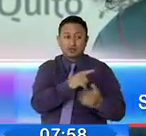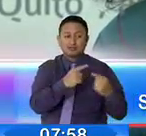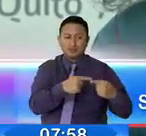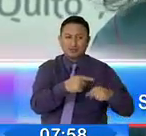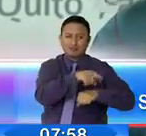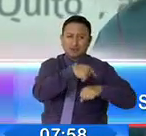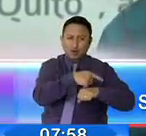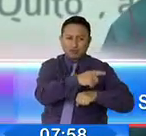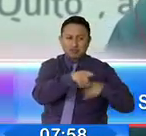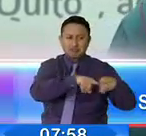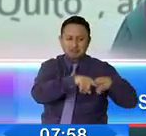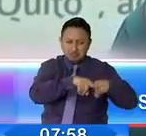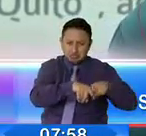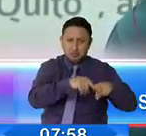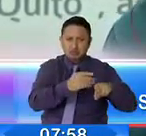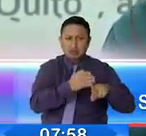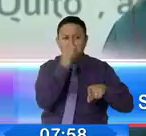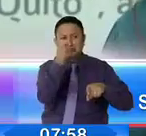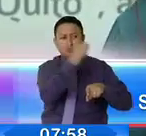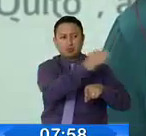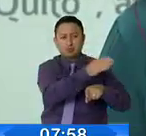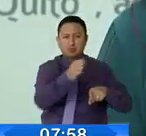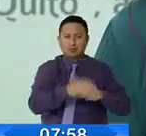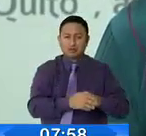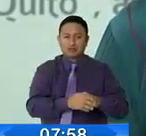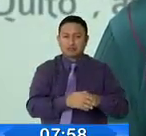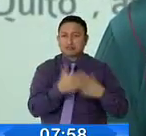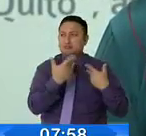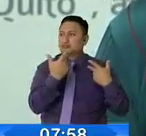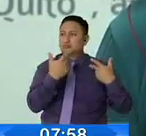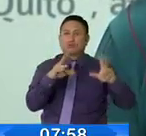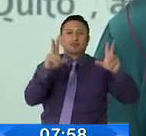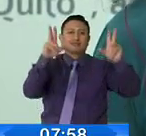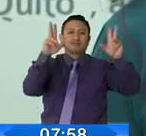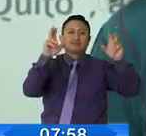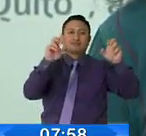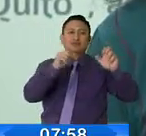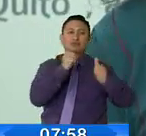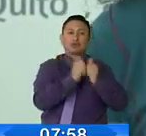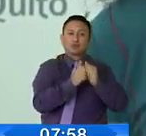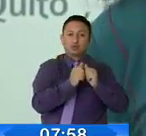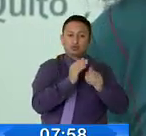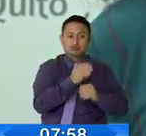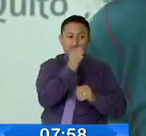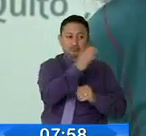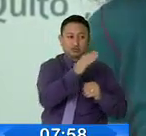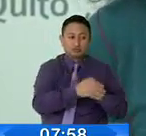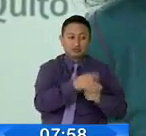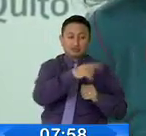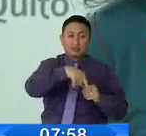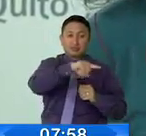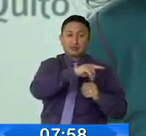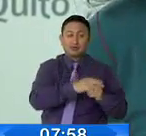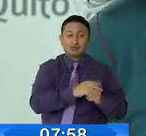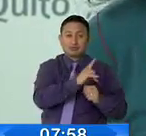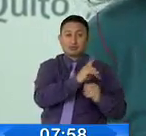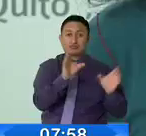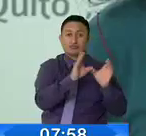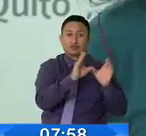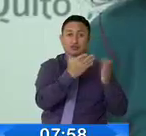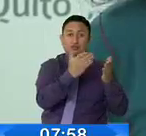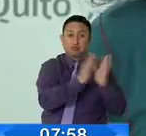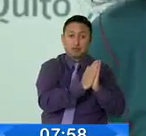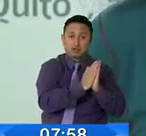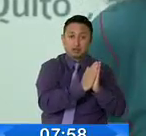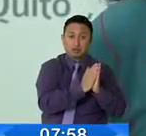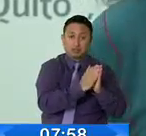que competir, tengan que movilizarse por el tema deportivo y ellos presentan una solicitud